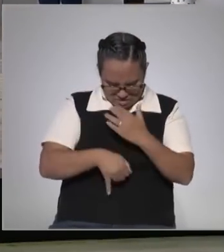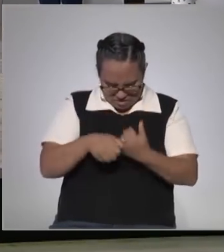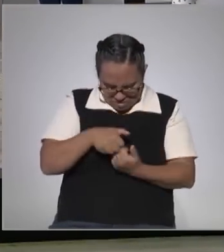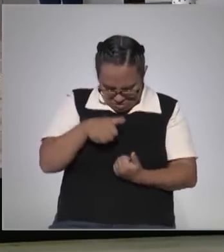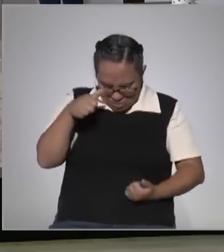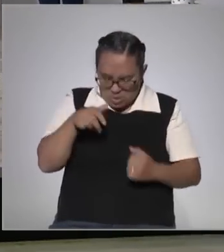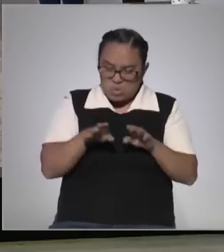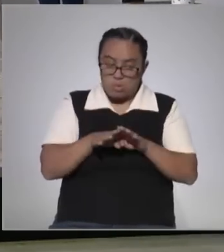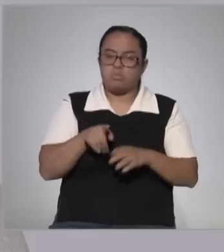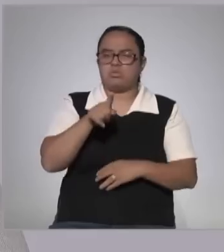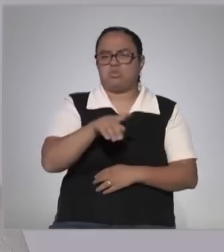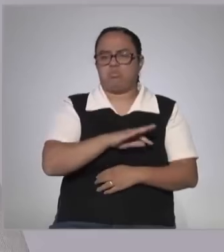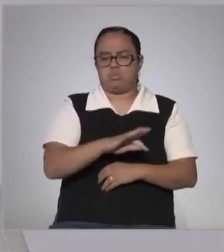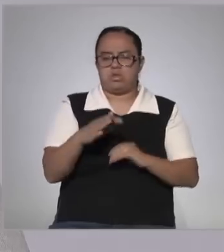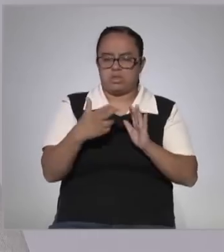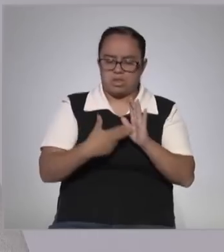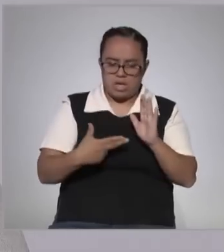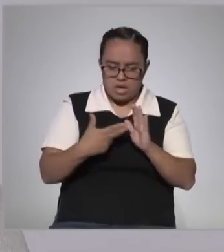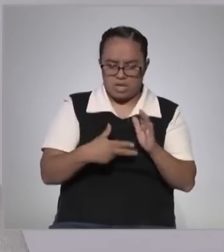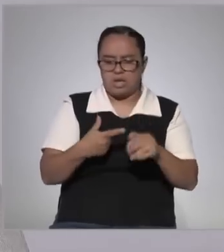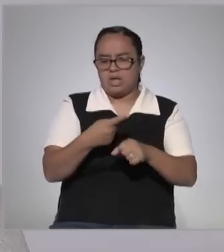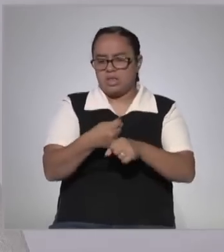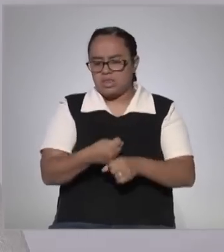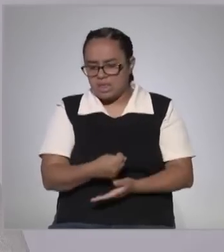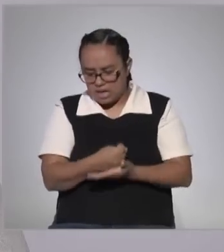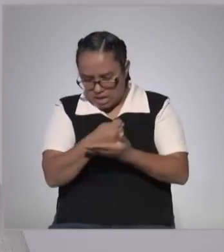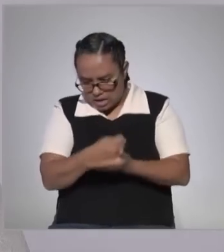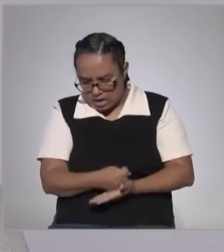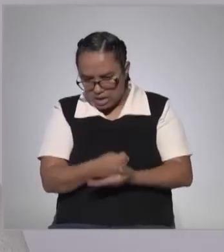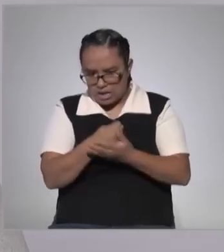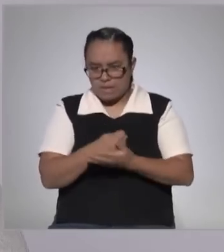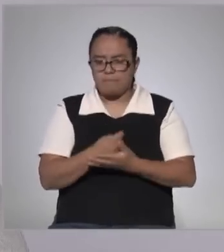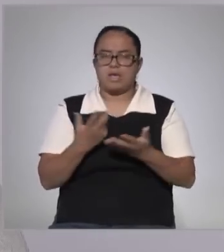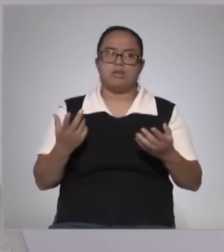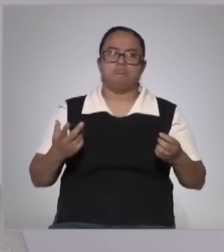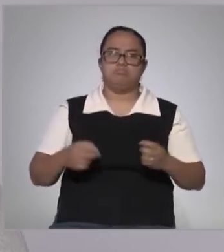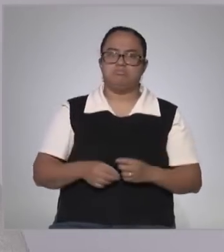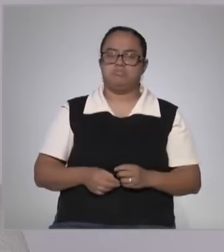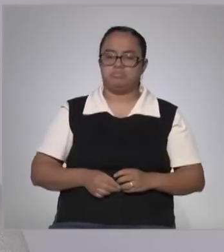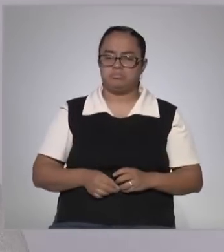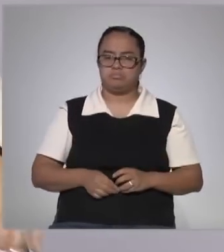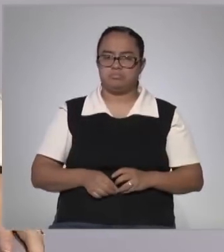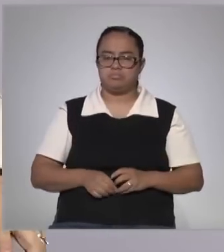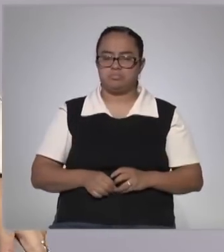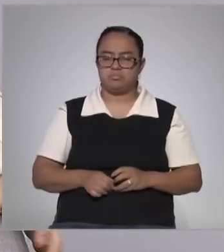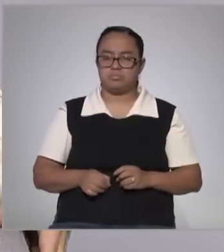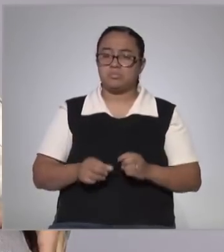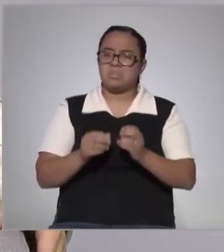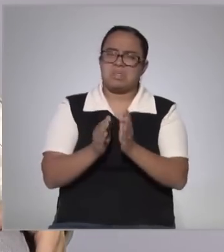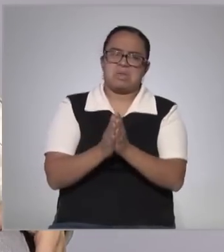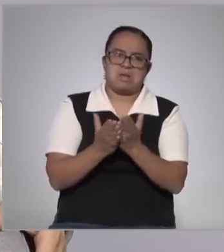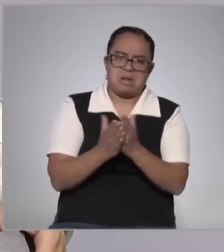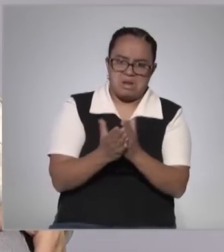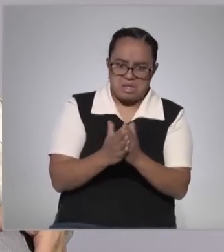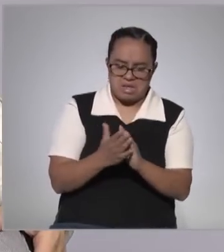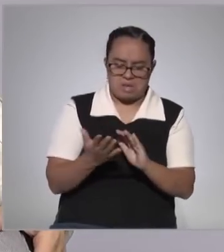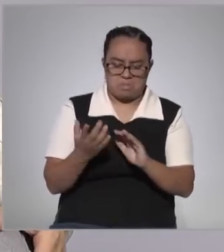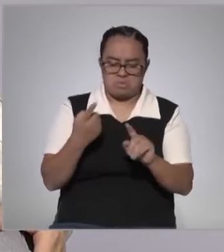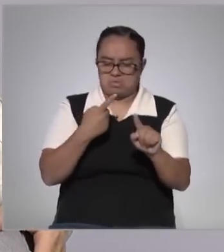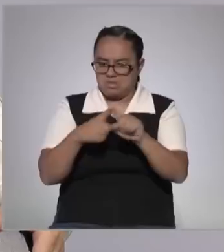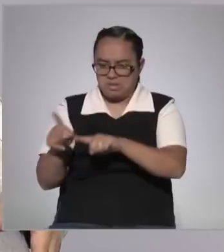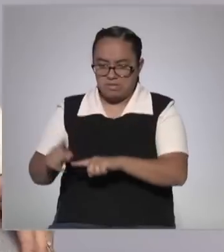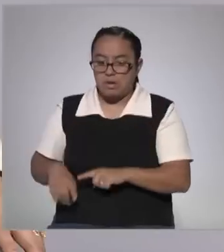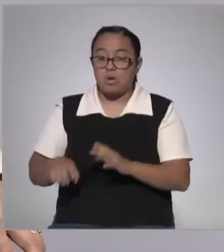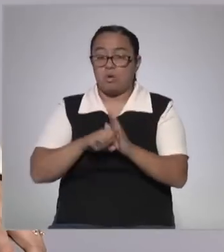través de talleres, de terapia, de libros. Es decir,